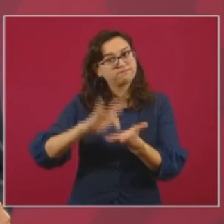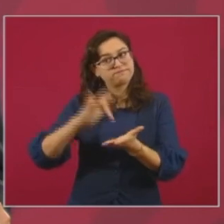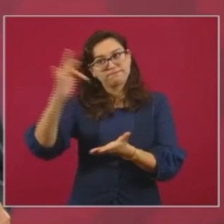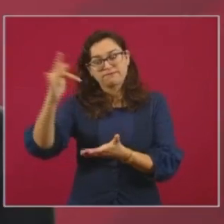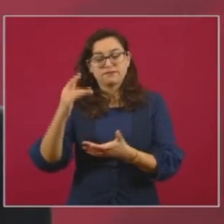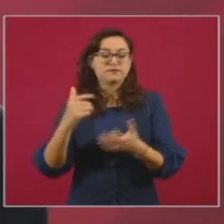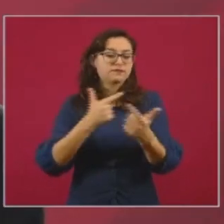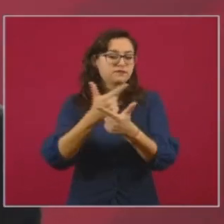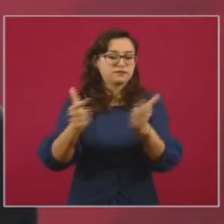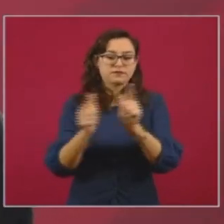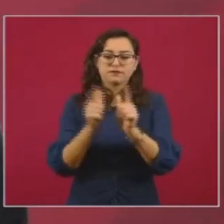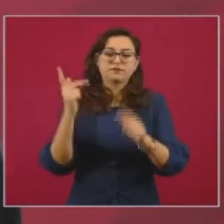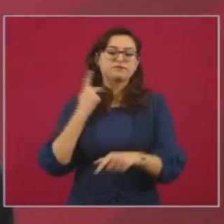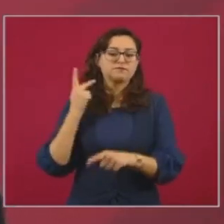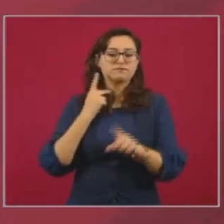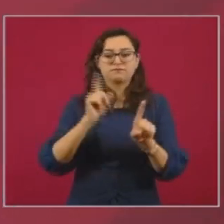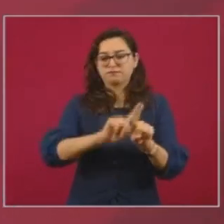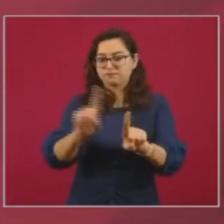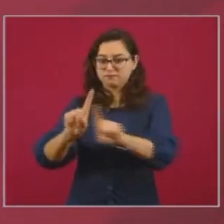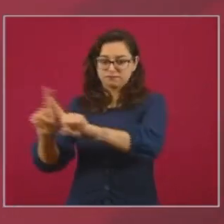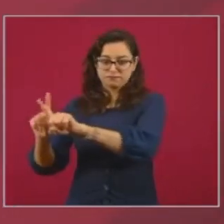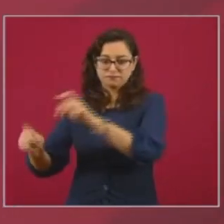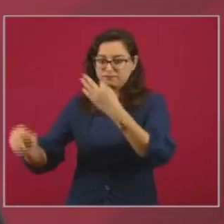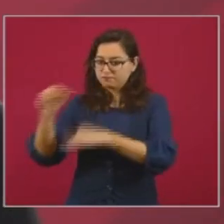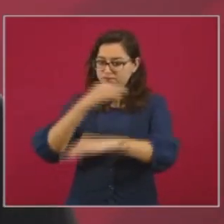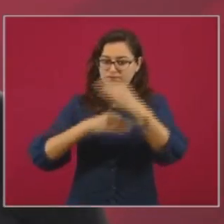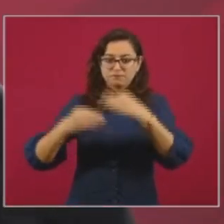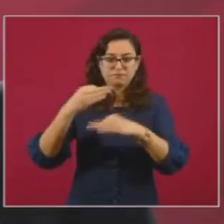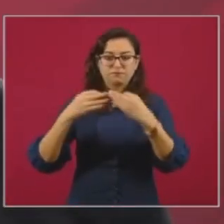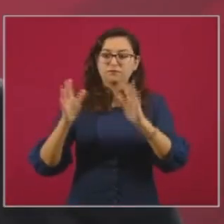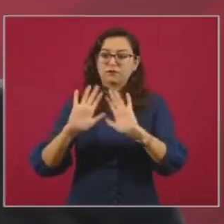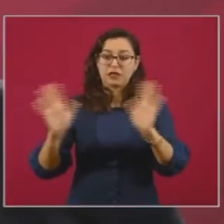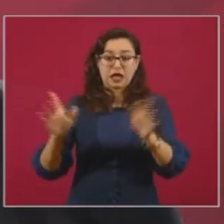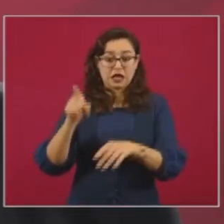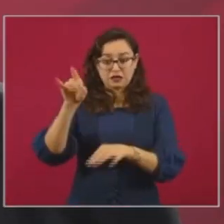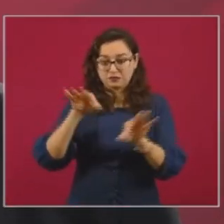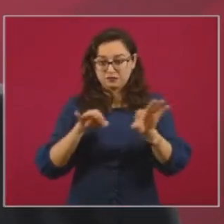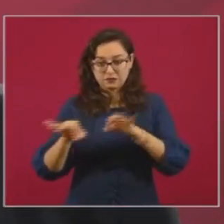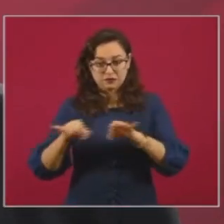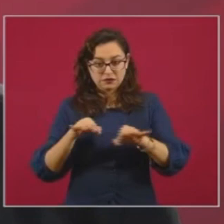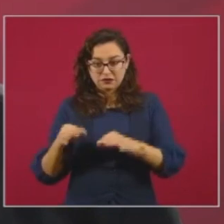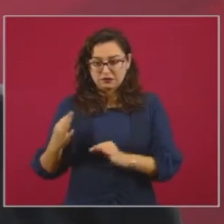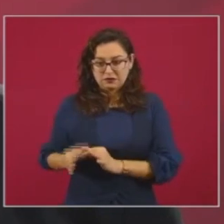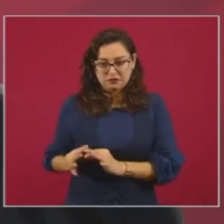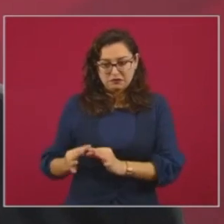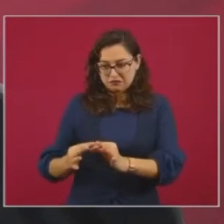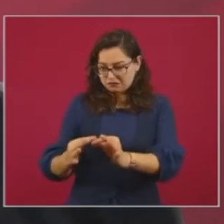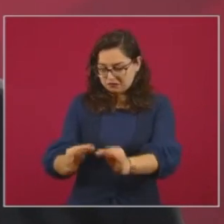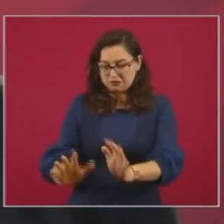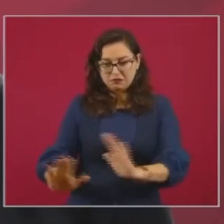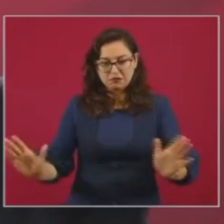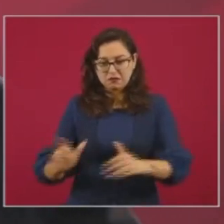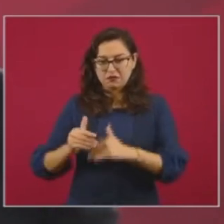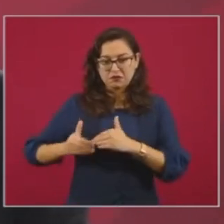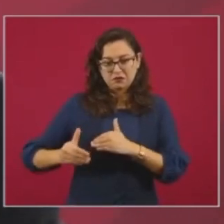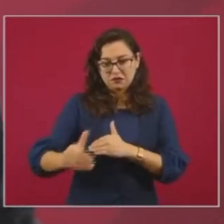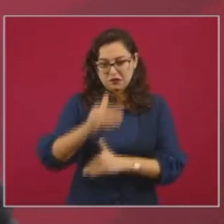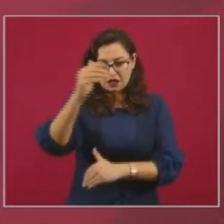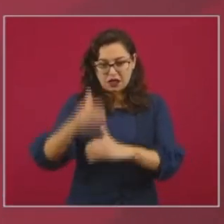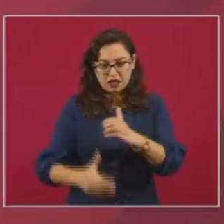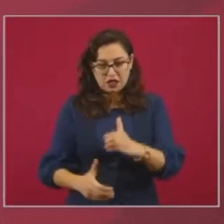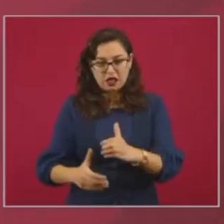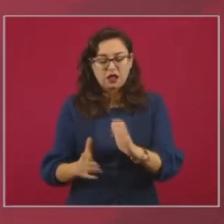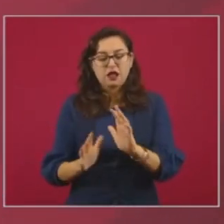partidos, porque se terminó ya el periodo ordinario de sesiones